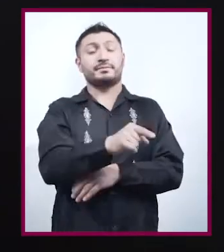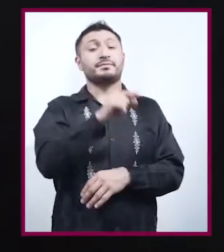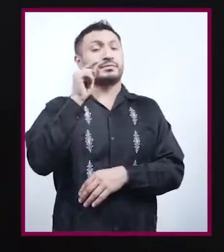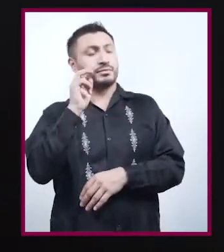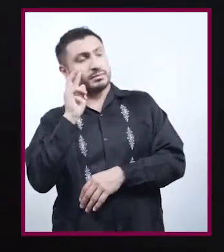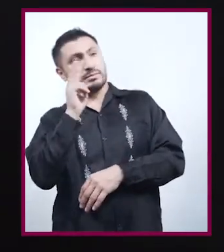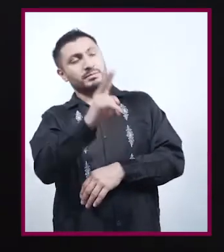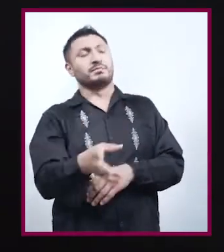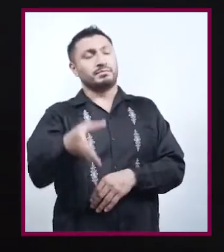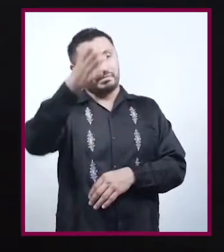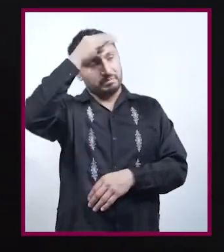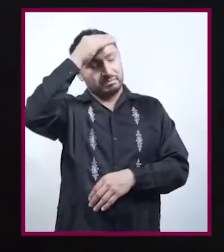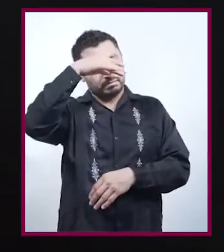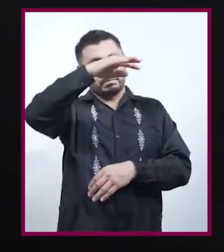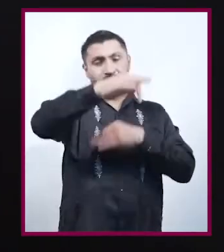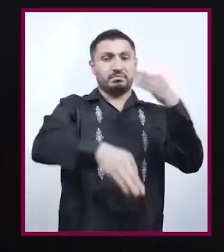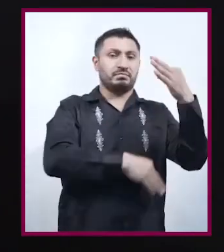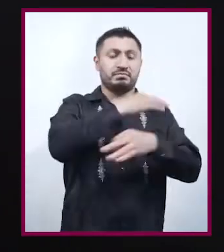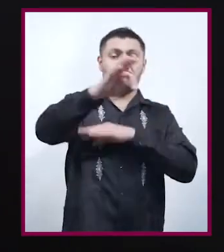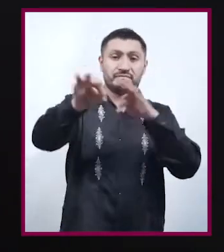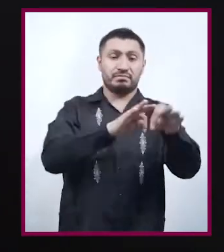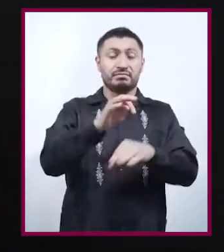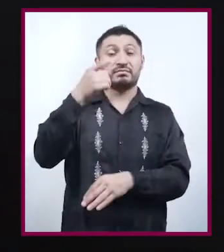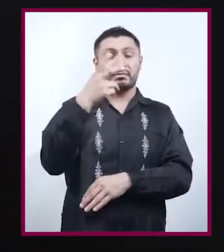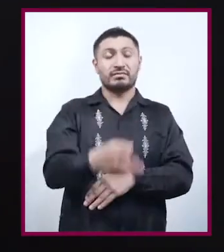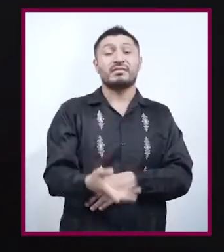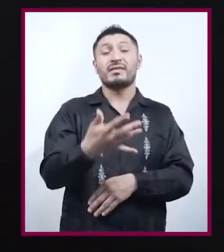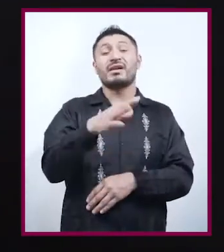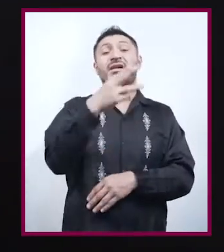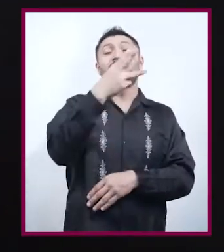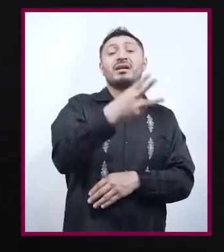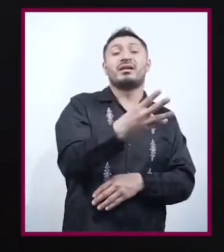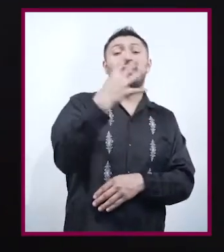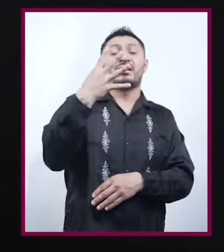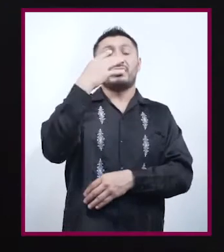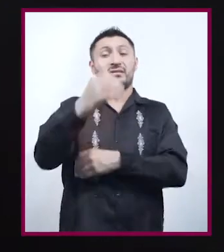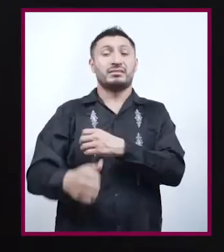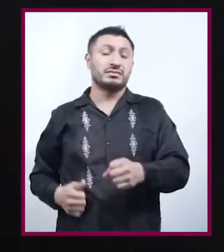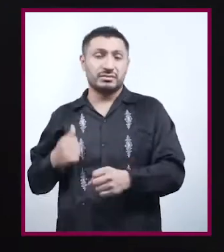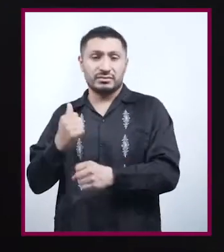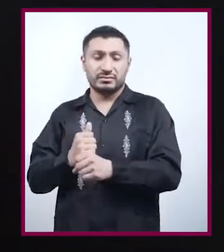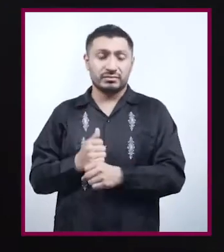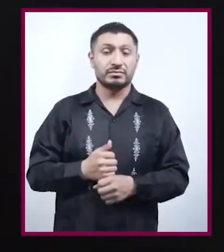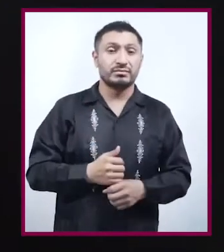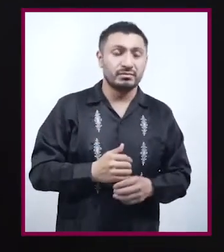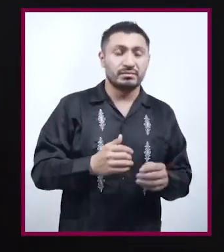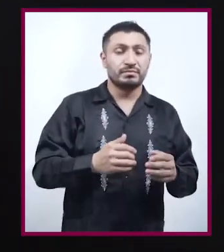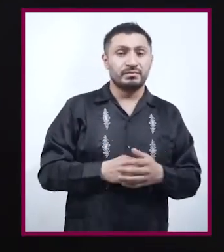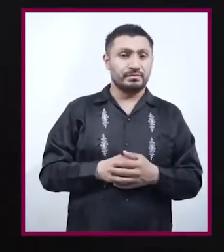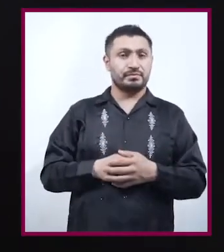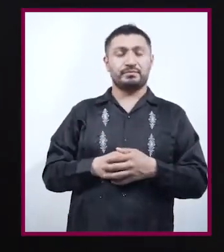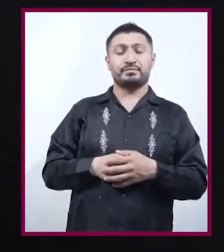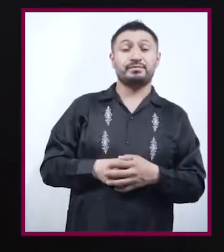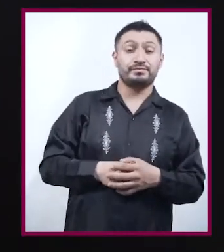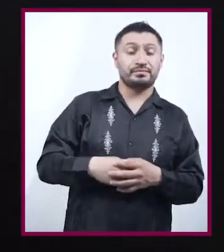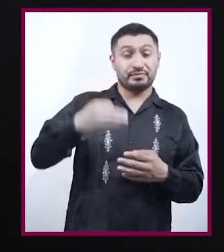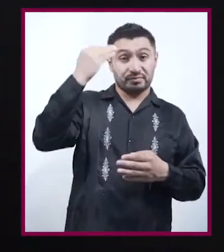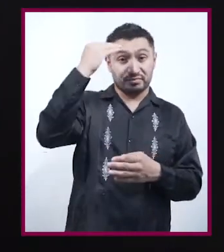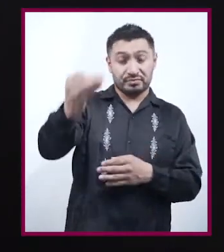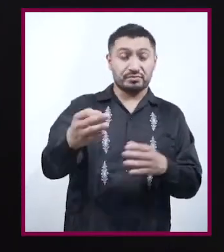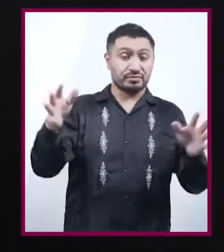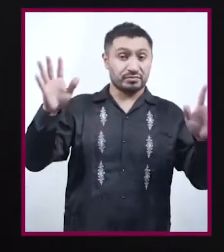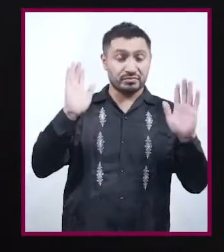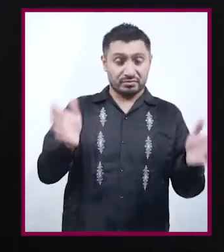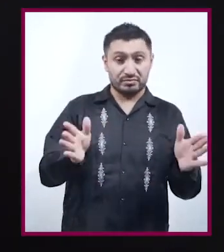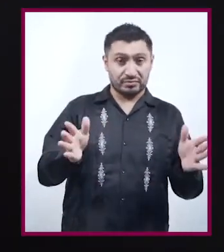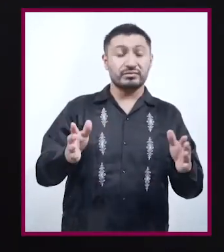maestro, de quien aprendías todos los trucos del oficio. Este aprendizaje duraba entre 3 y 4 años. Una vez transcurrido